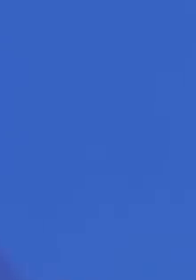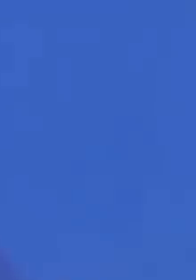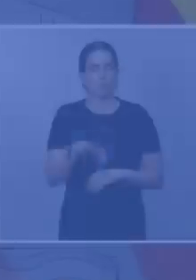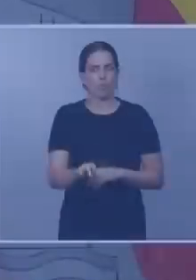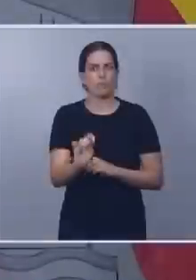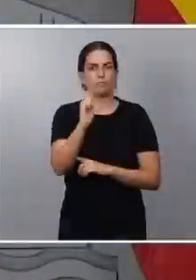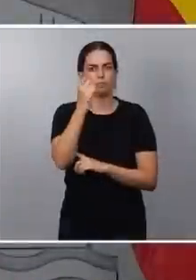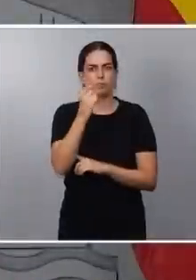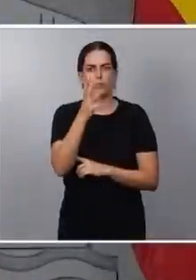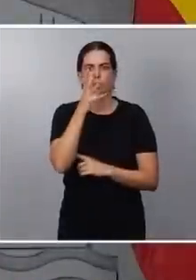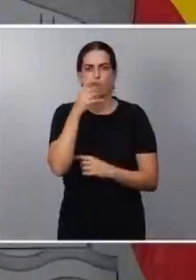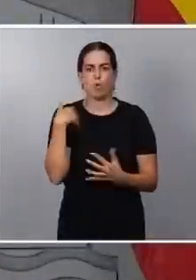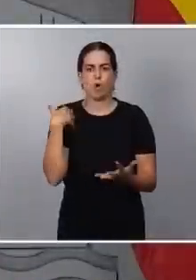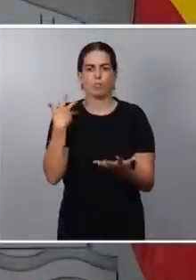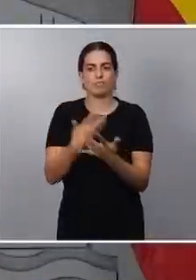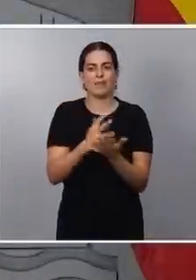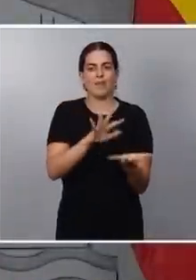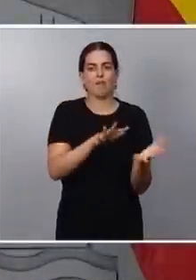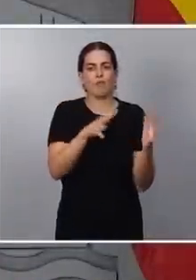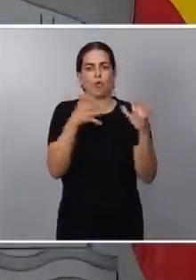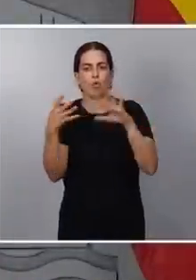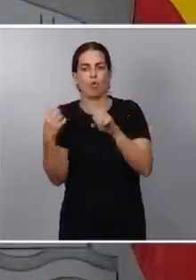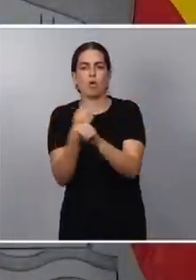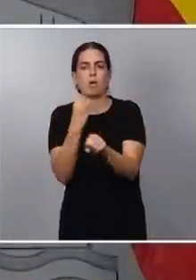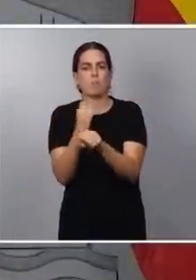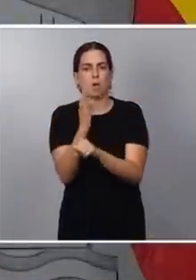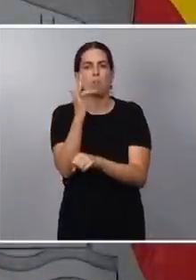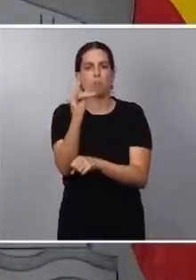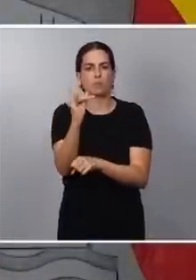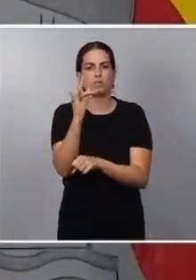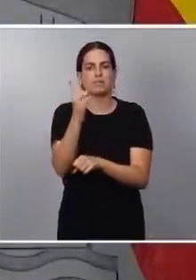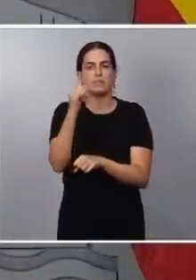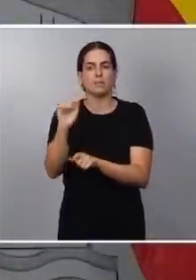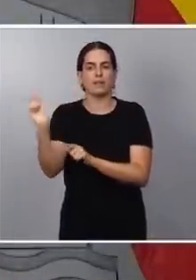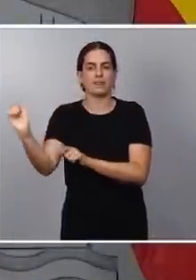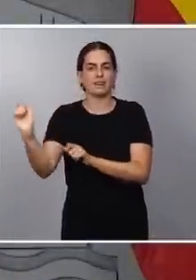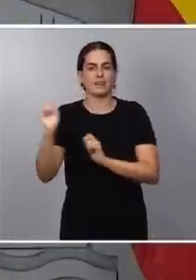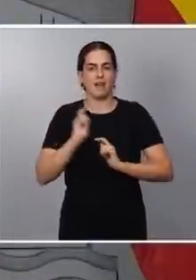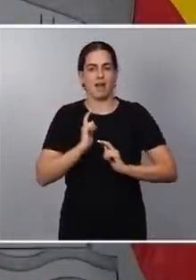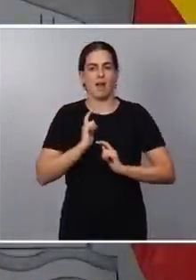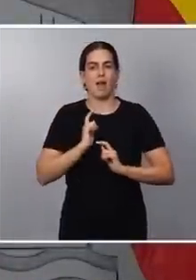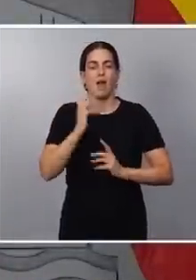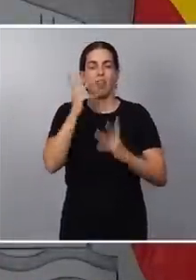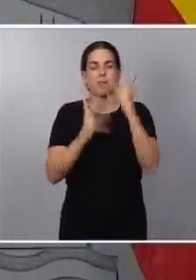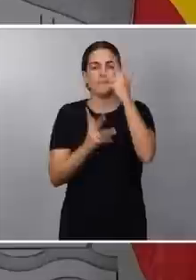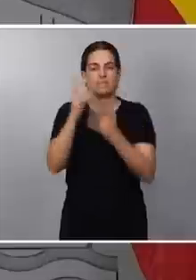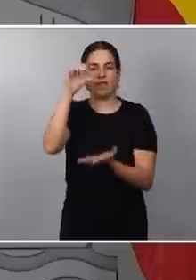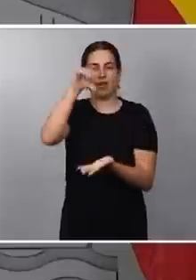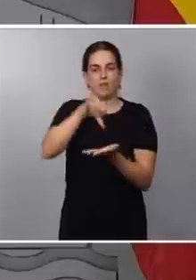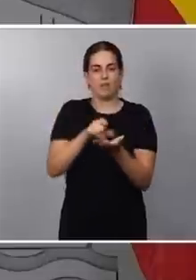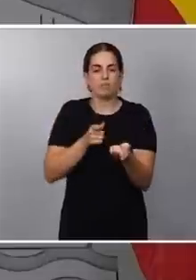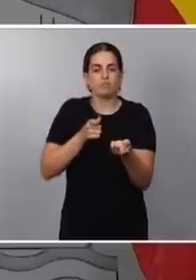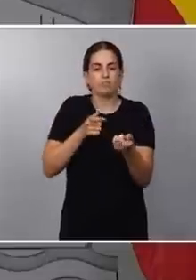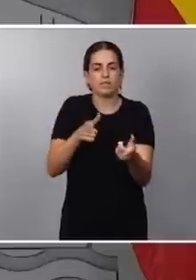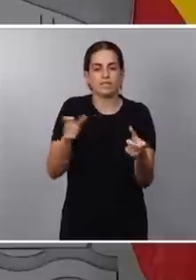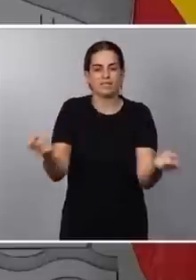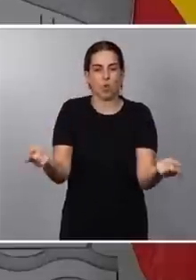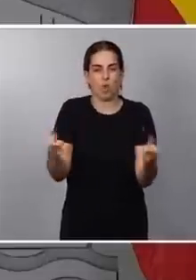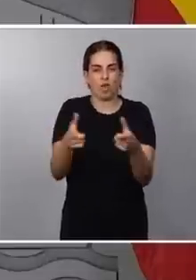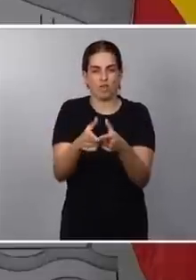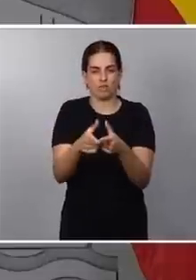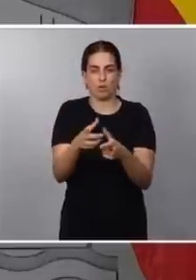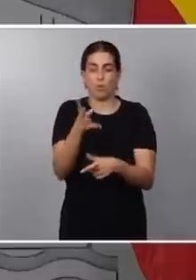María Jesús Montero se compromete a no incrementar el déficit público. ¿Por qué? Bueno, pues gracias a una mayor recaudación